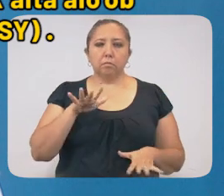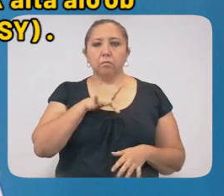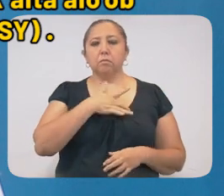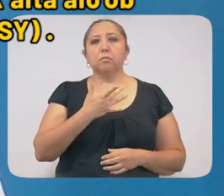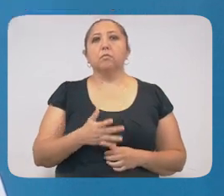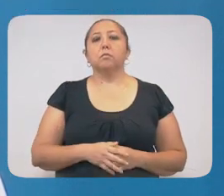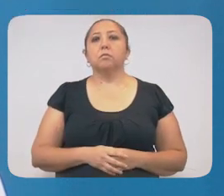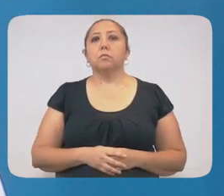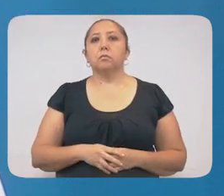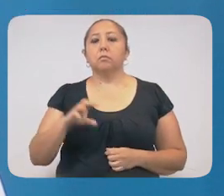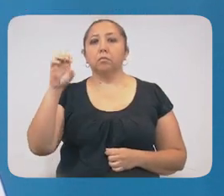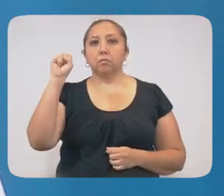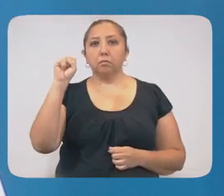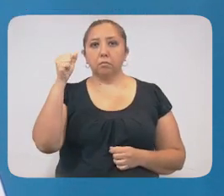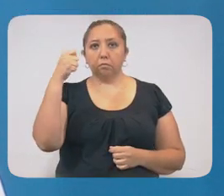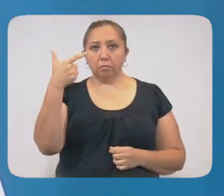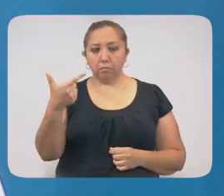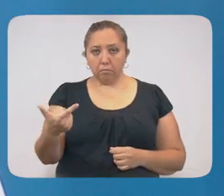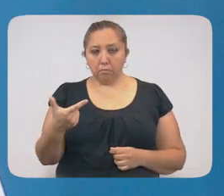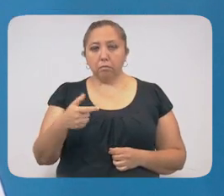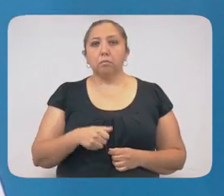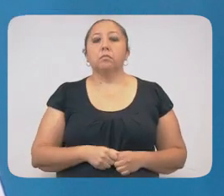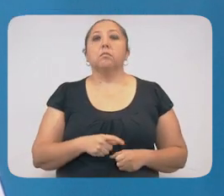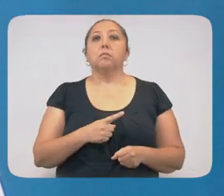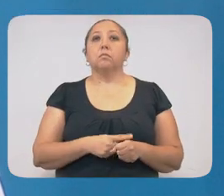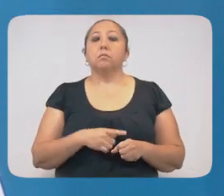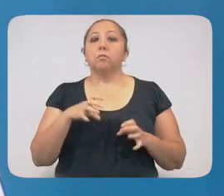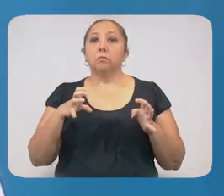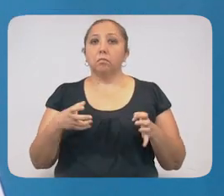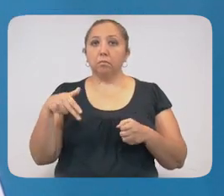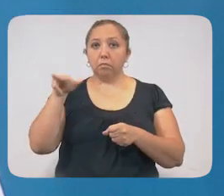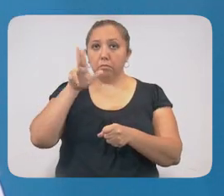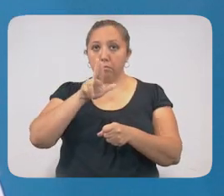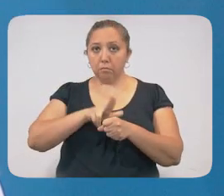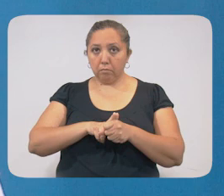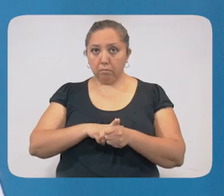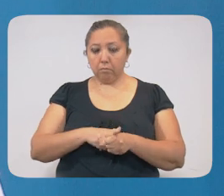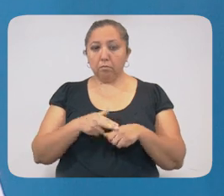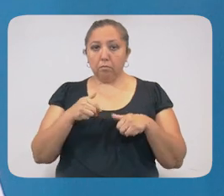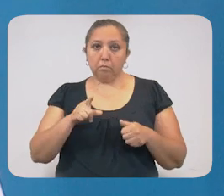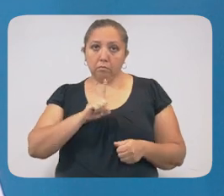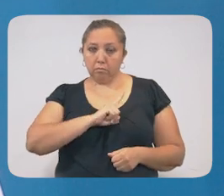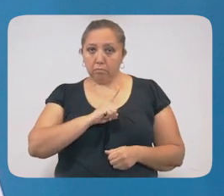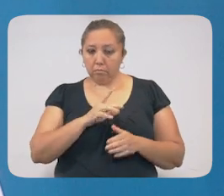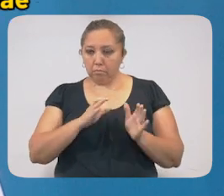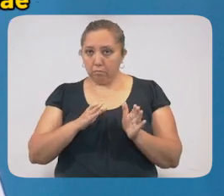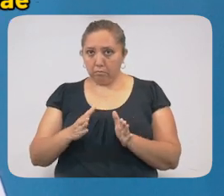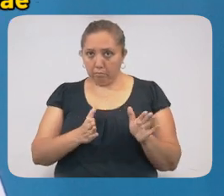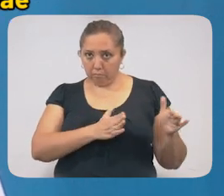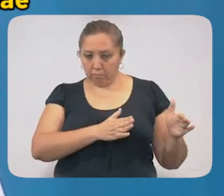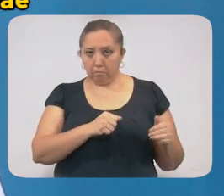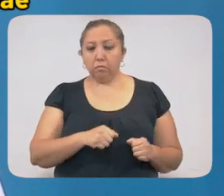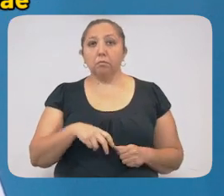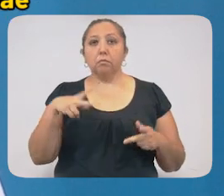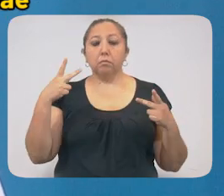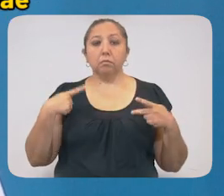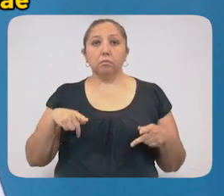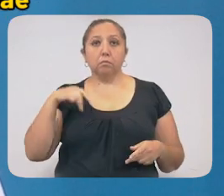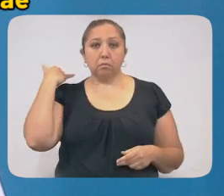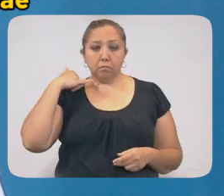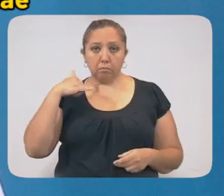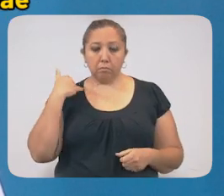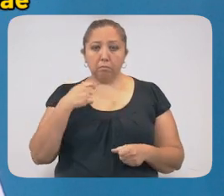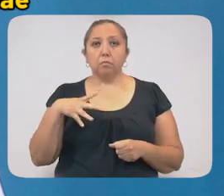leves. 67 de los casos confirmados están hospitalizados y en aislamiento total. La paciente